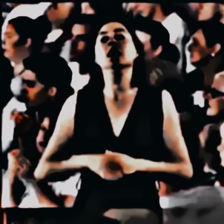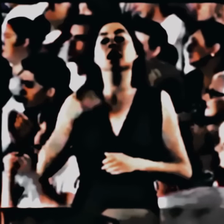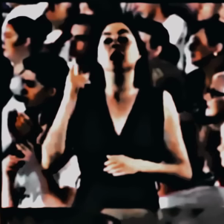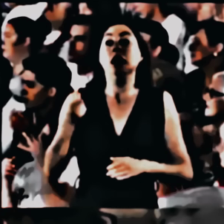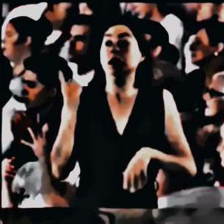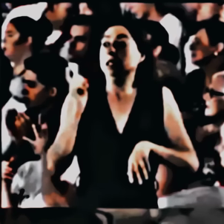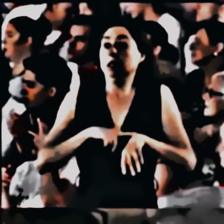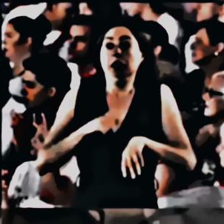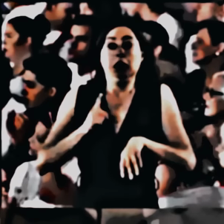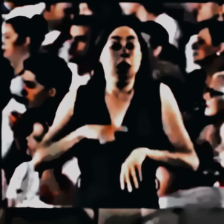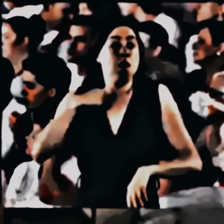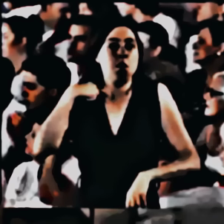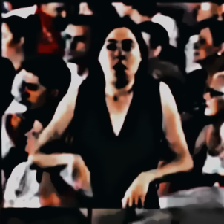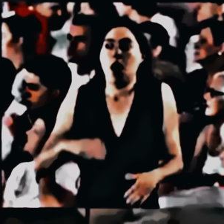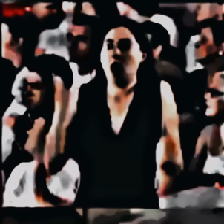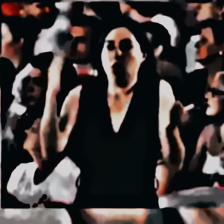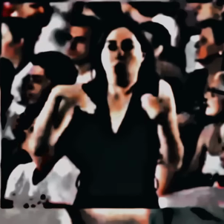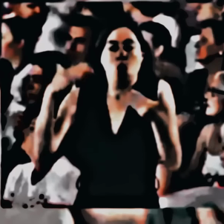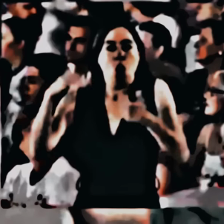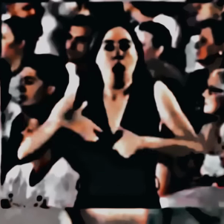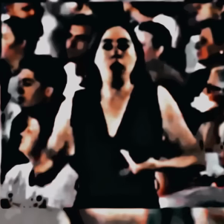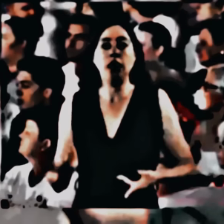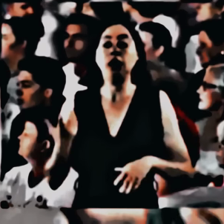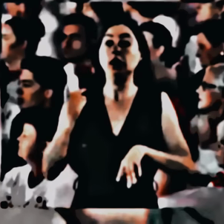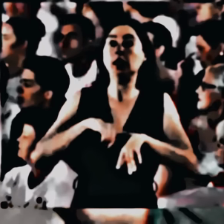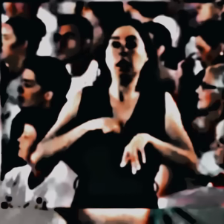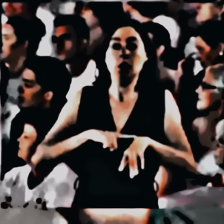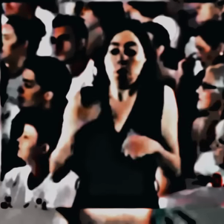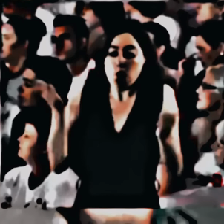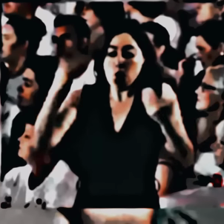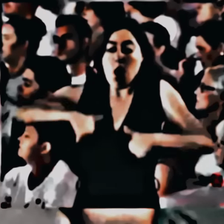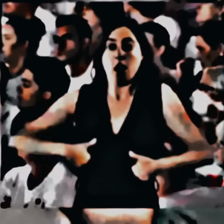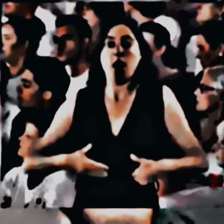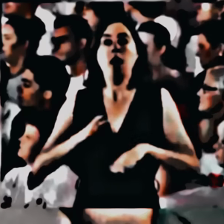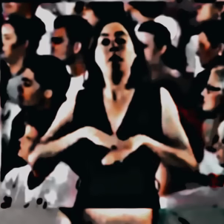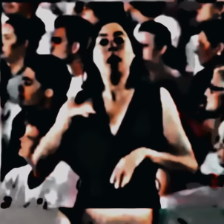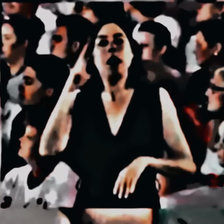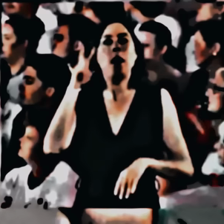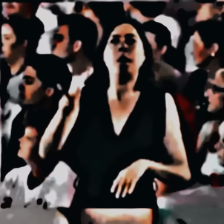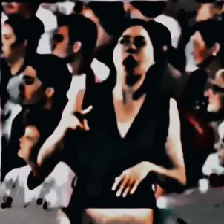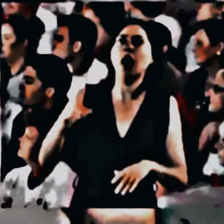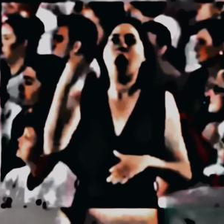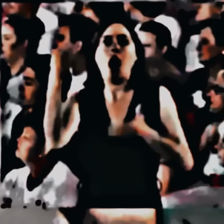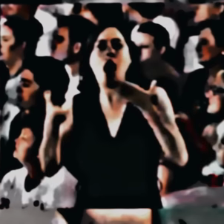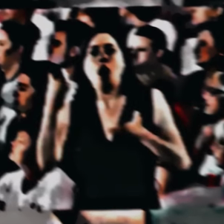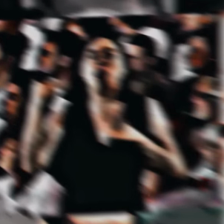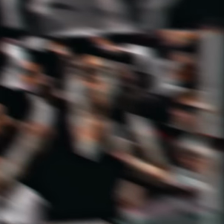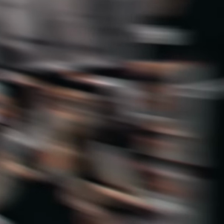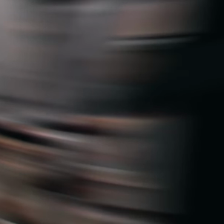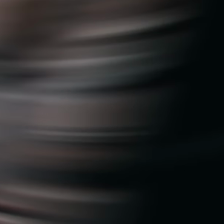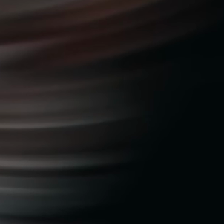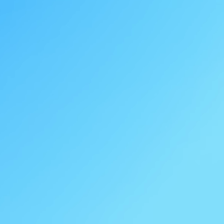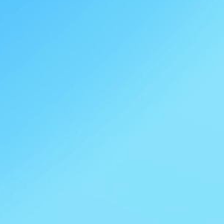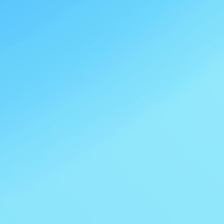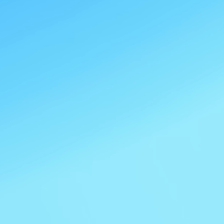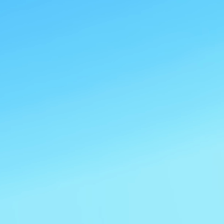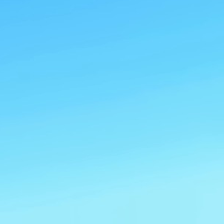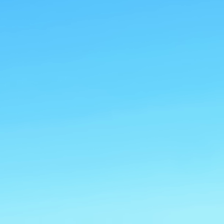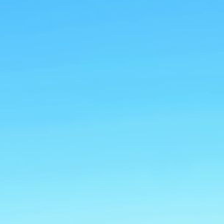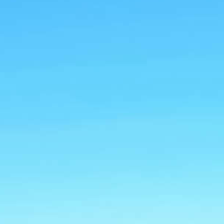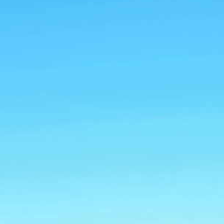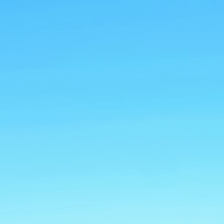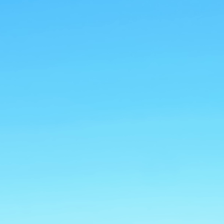autobuses. O sea que en Dos Hermanas pasan del sanchismo. Y no me extraña pues está más que caducado.